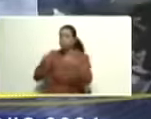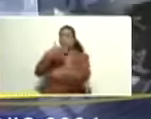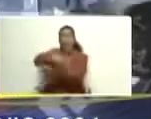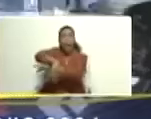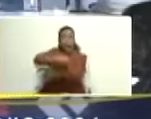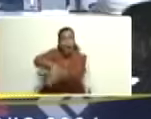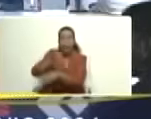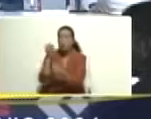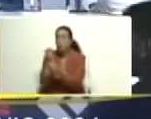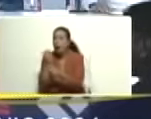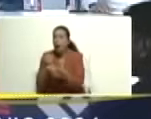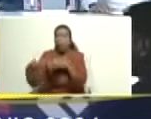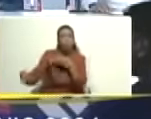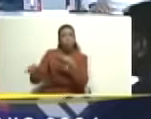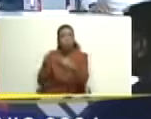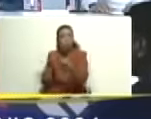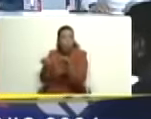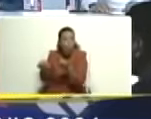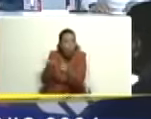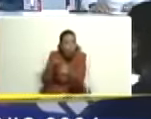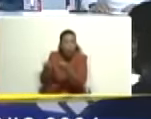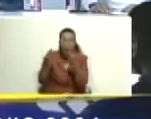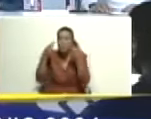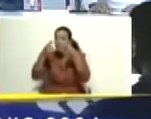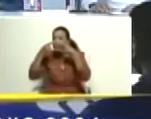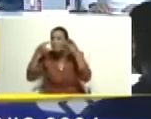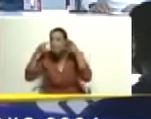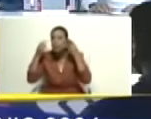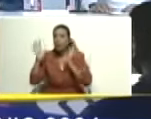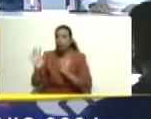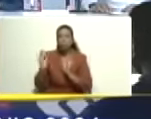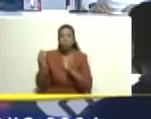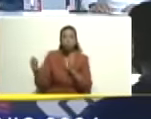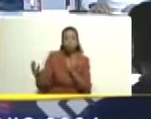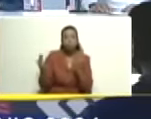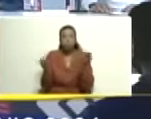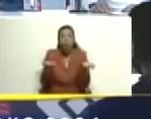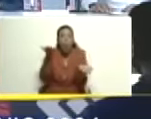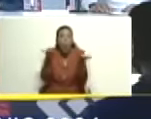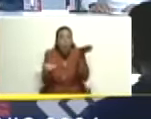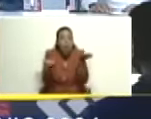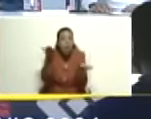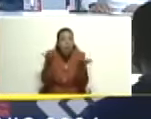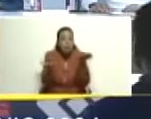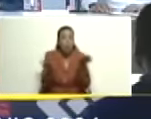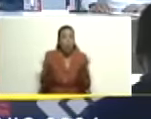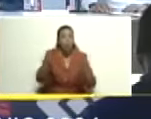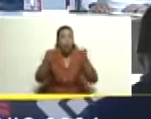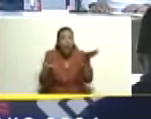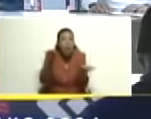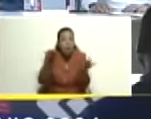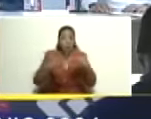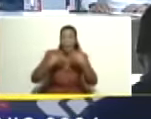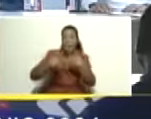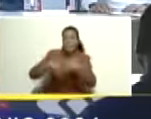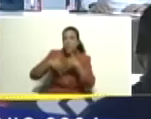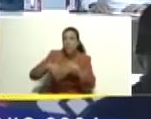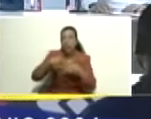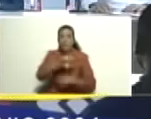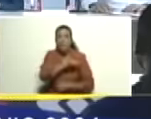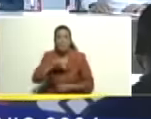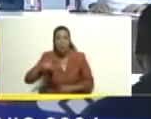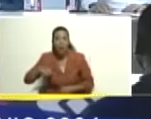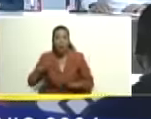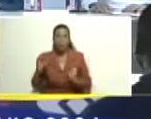flexibilización controlada. Y así fuimos llevando y coordinando con los empresarios, con el